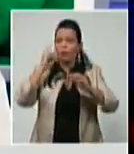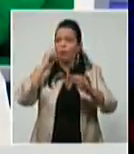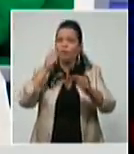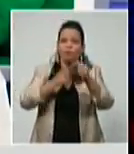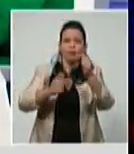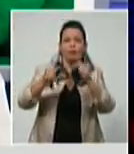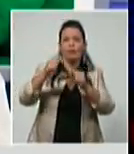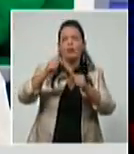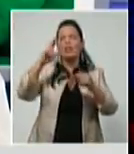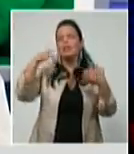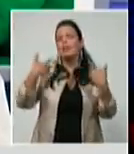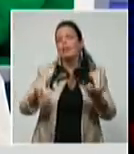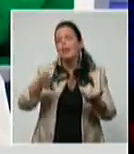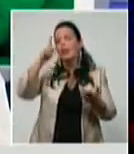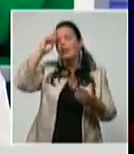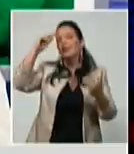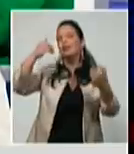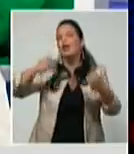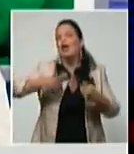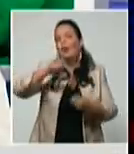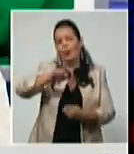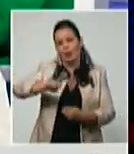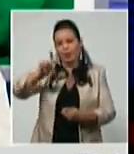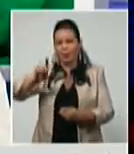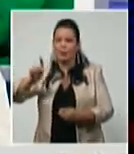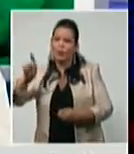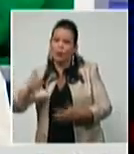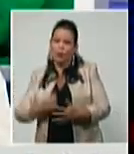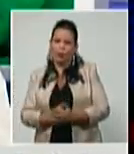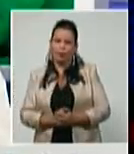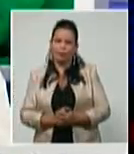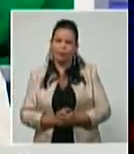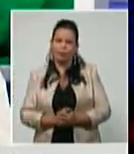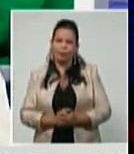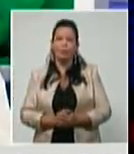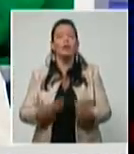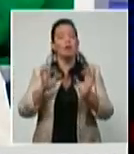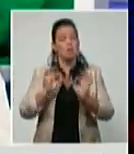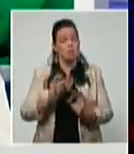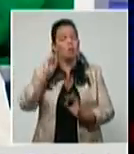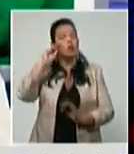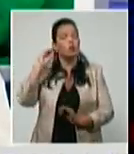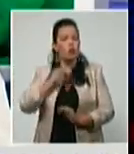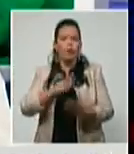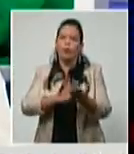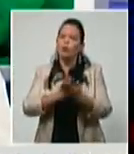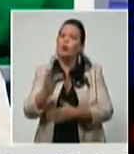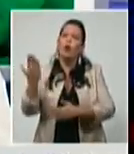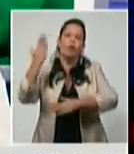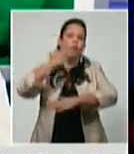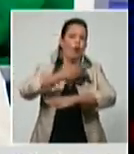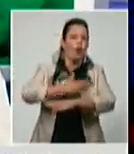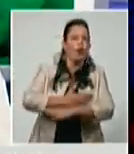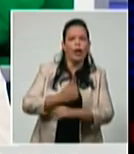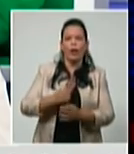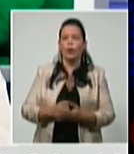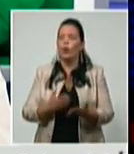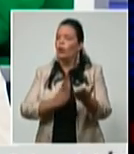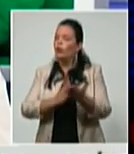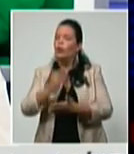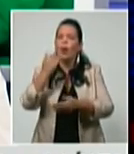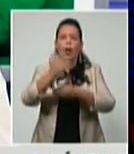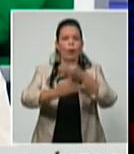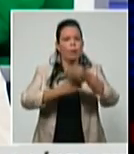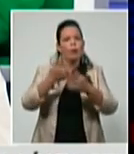Y el bloqueo, fíjense, está el bloqueo, están las limitaciones económicas, y sin embargo Cuba